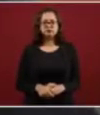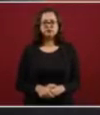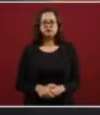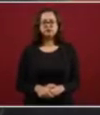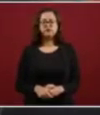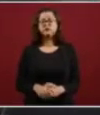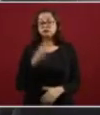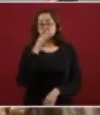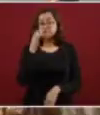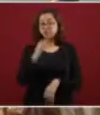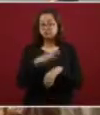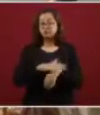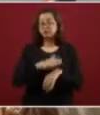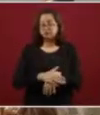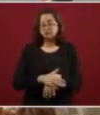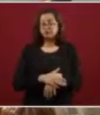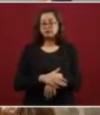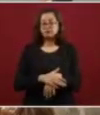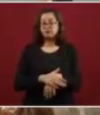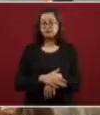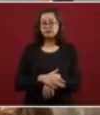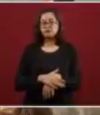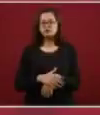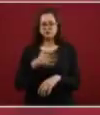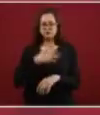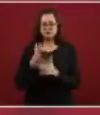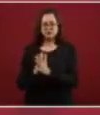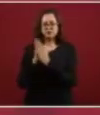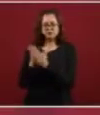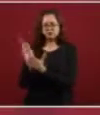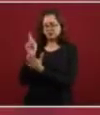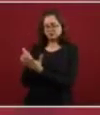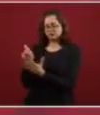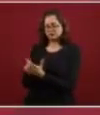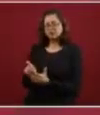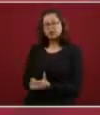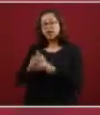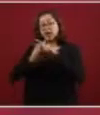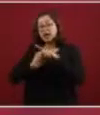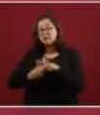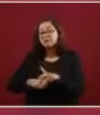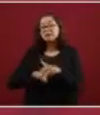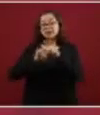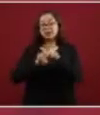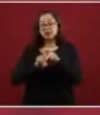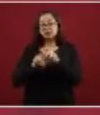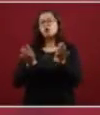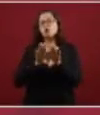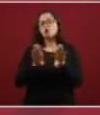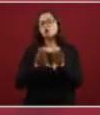Les adelanto algo del libro. ¿Saben cómo empiezo el libro?